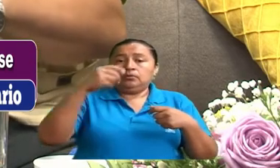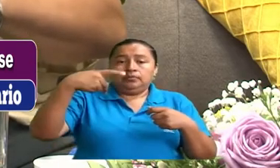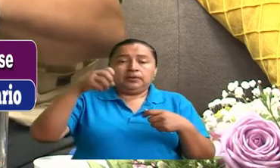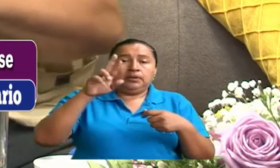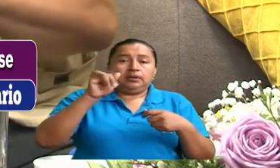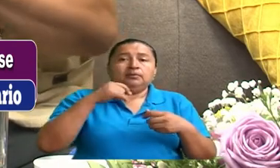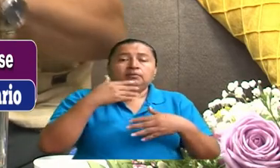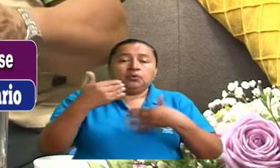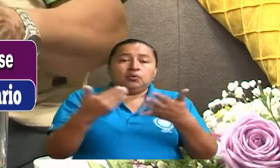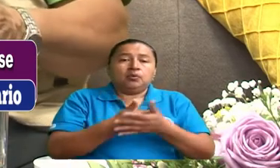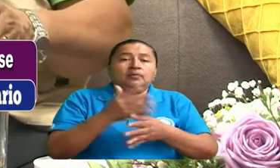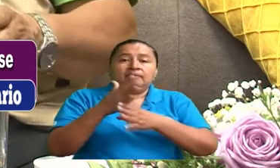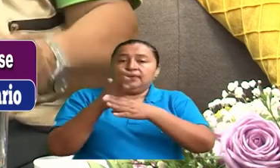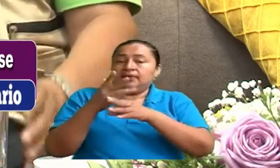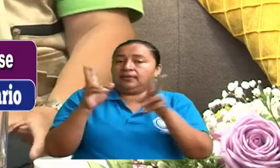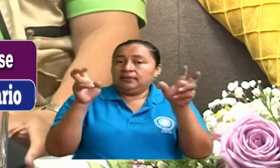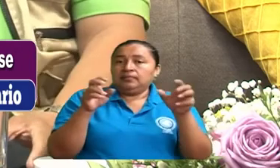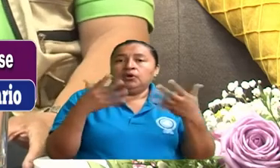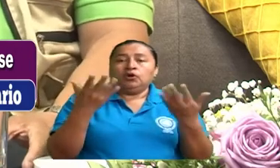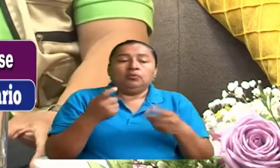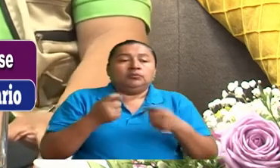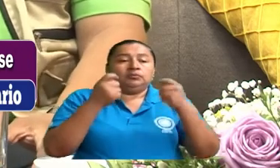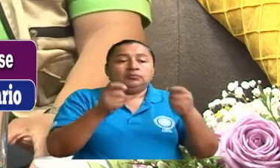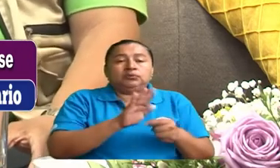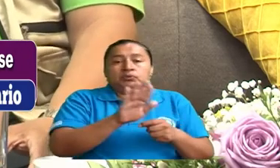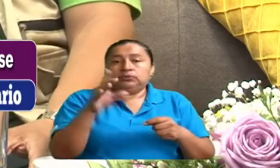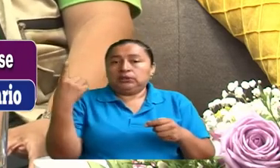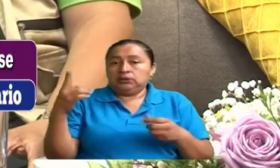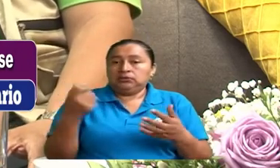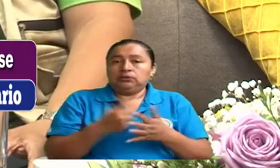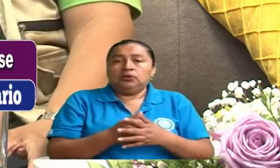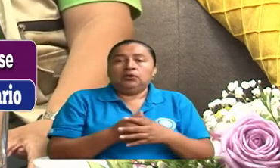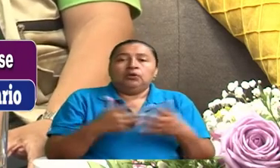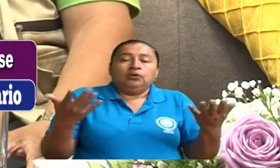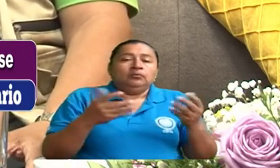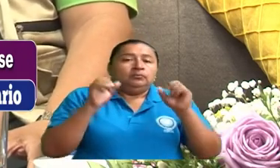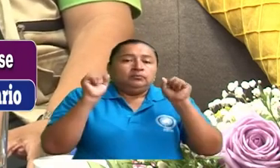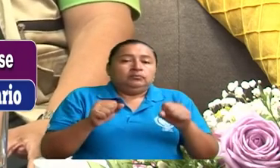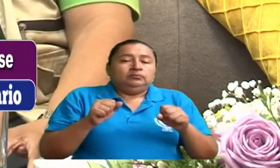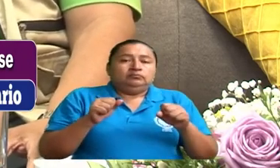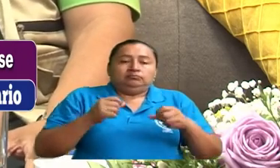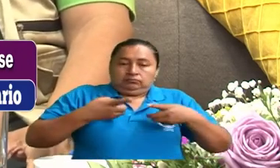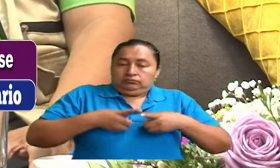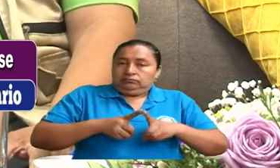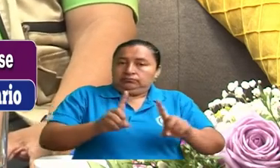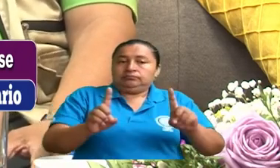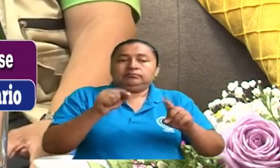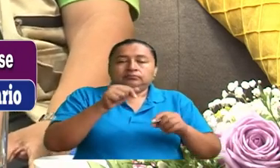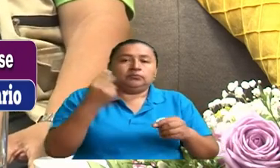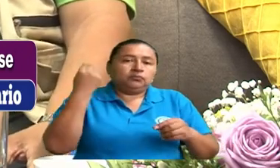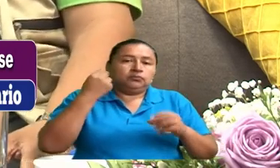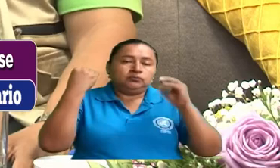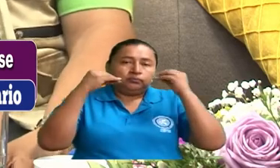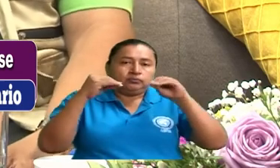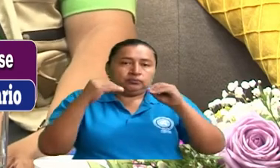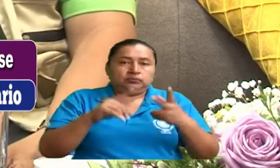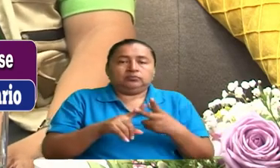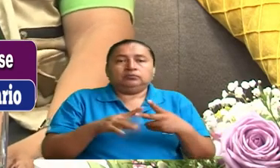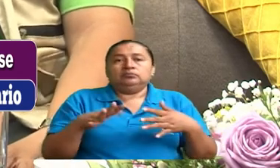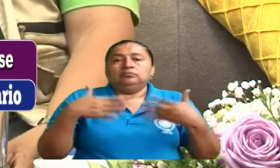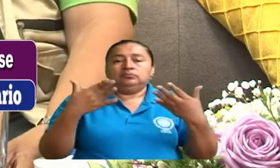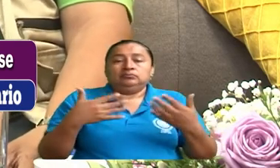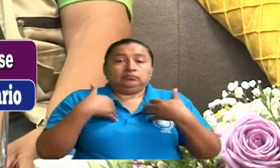a través de todos estos temas. Cómo restituir derechos, cómo poder dignificar a través de la educación, a través